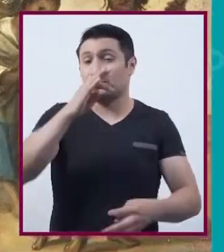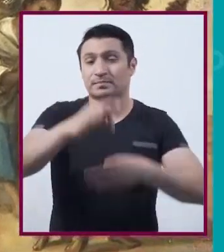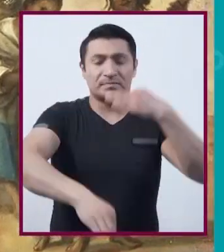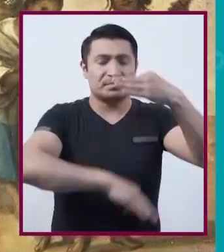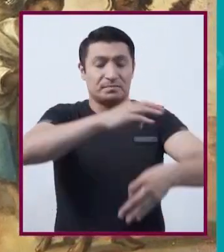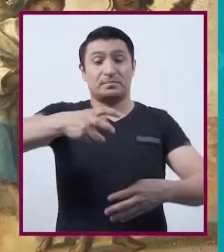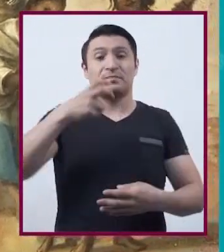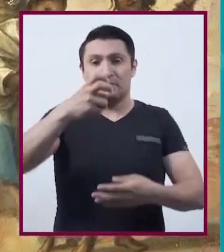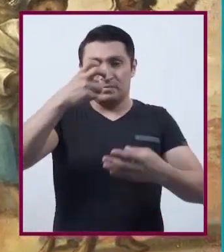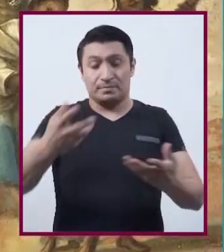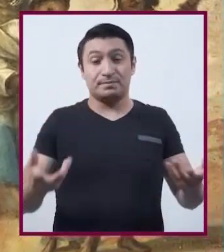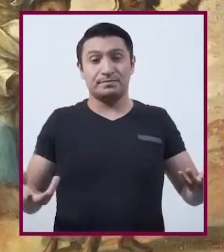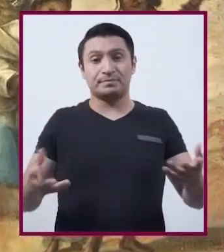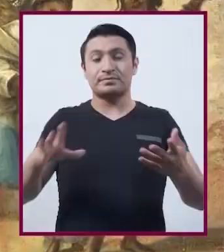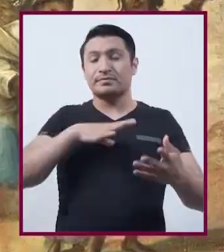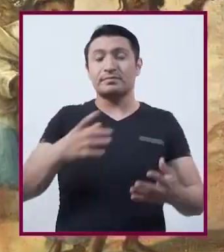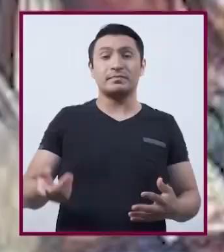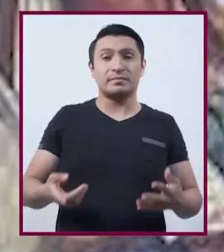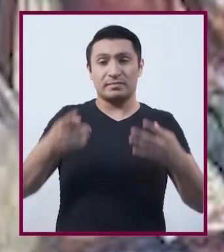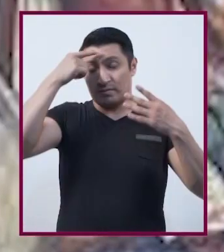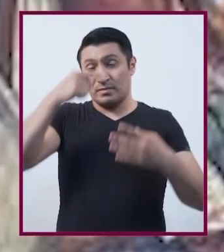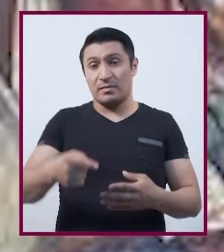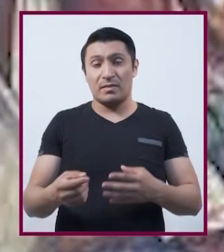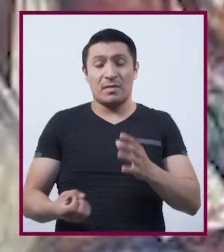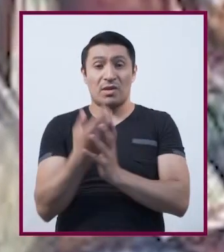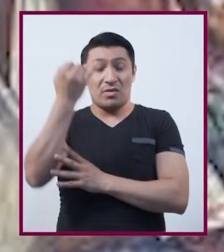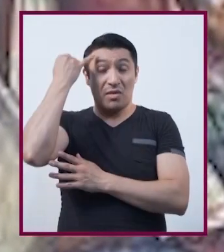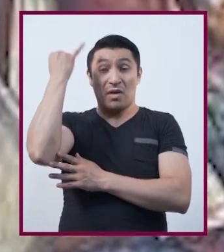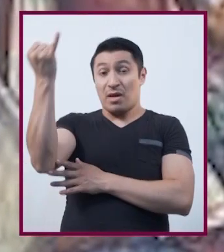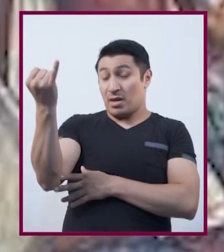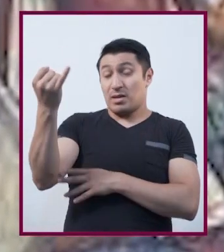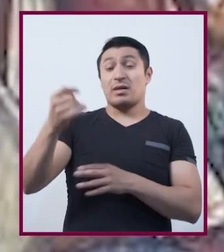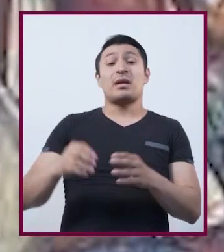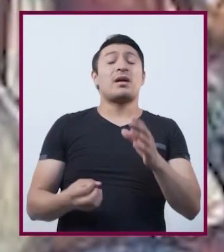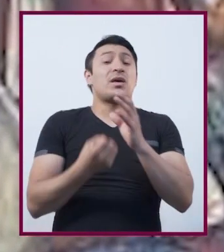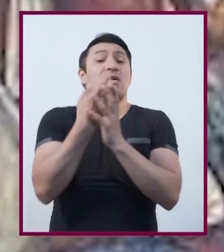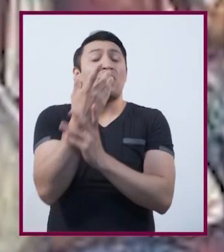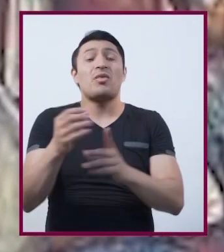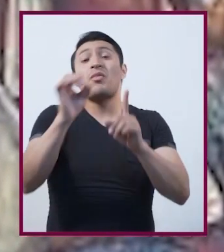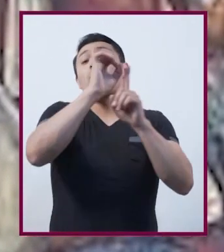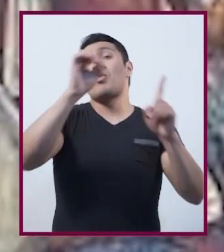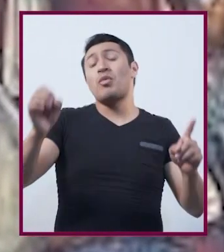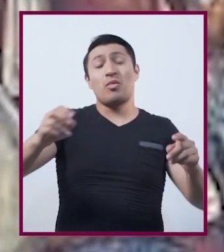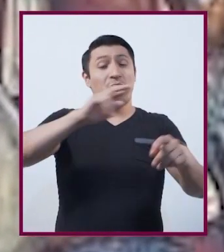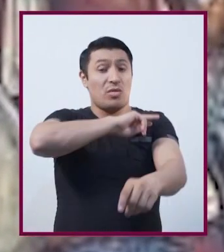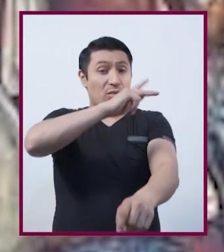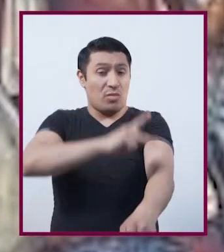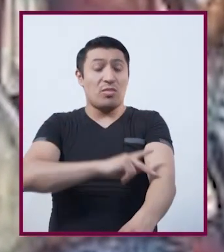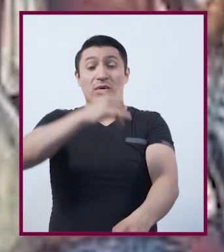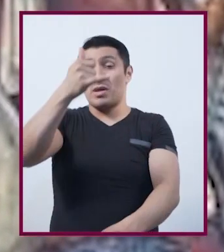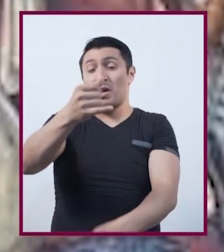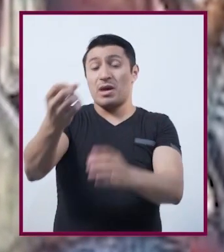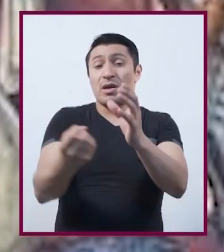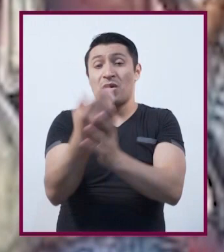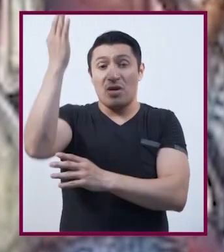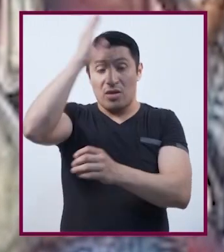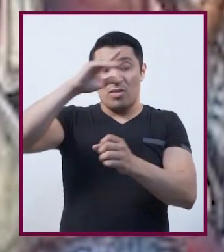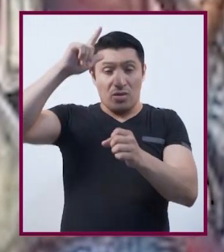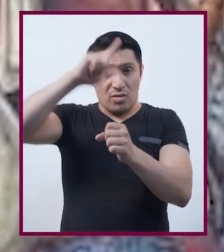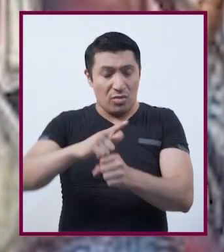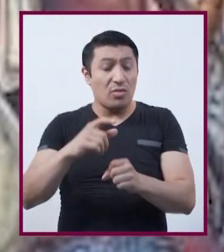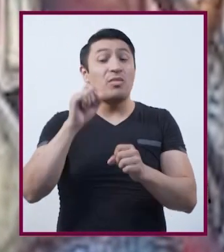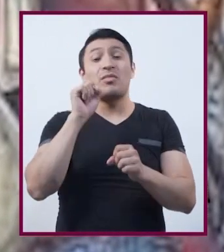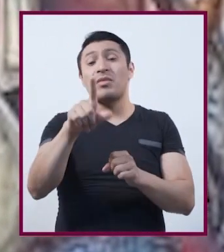indio, negro, blanco, mestizo. Antes de 1492, ninguna de estas categorías existía.